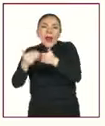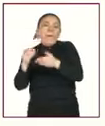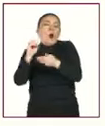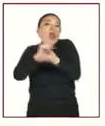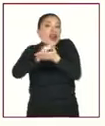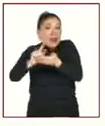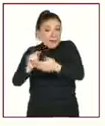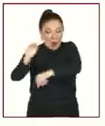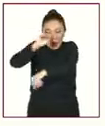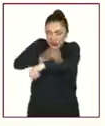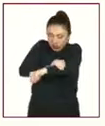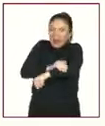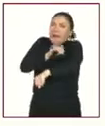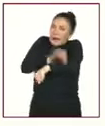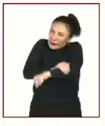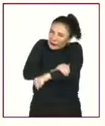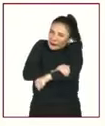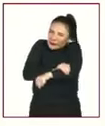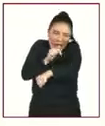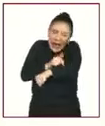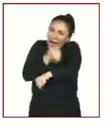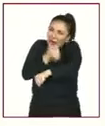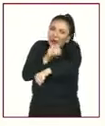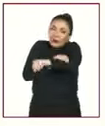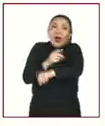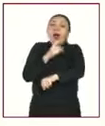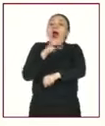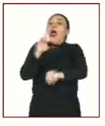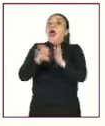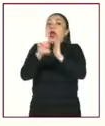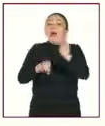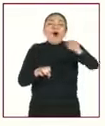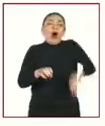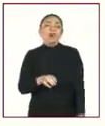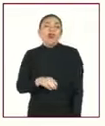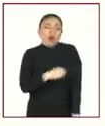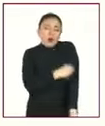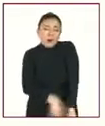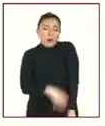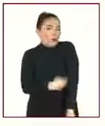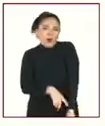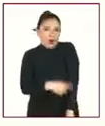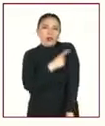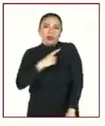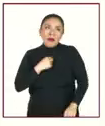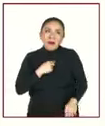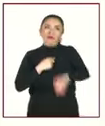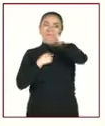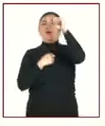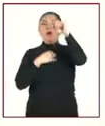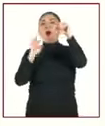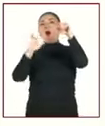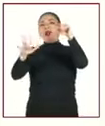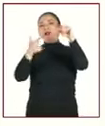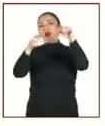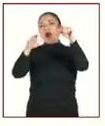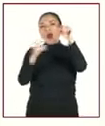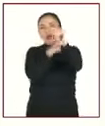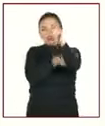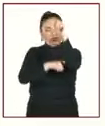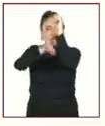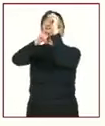limpia, y mantener la zona elevada. Si es una extremidad, elevarla a unos 45 grados. Y en este